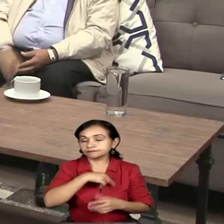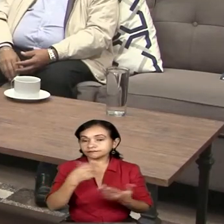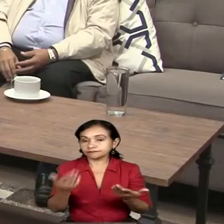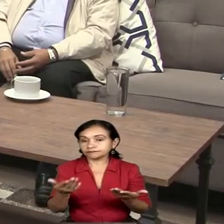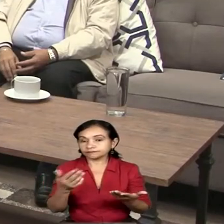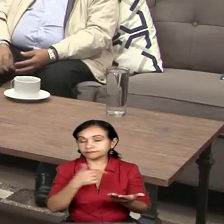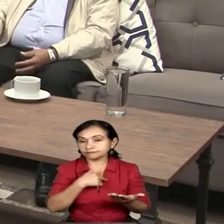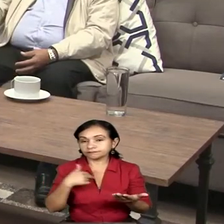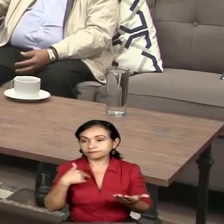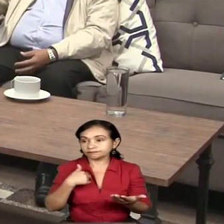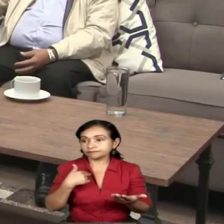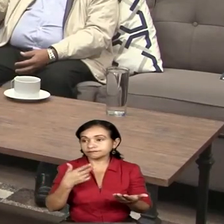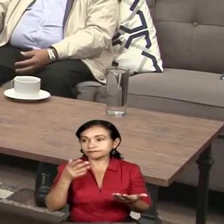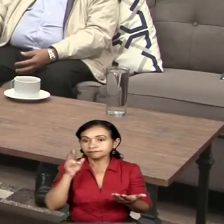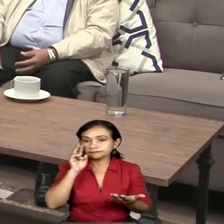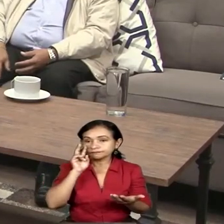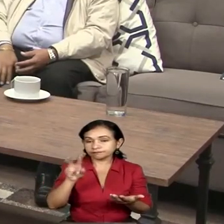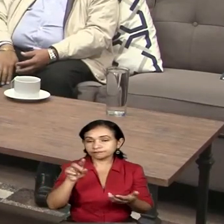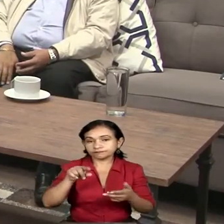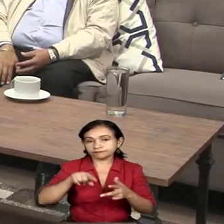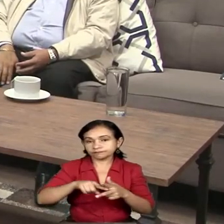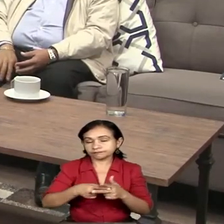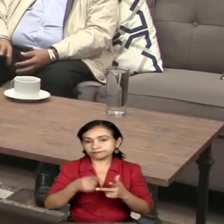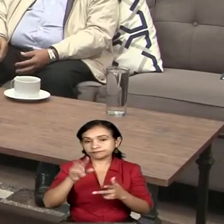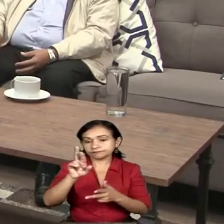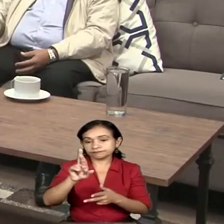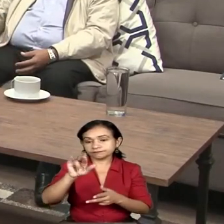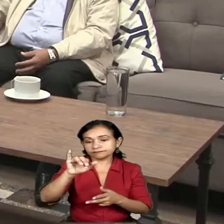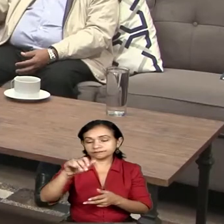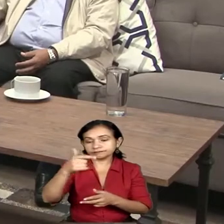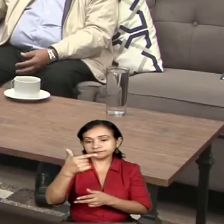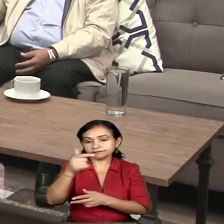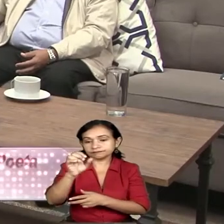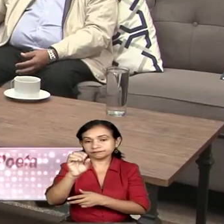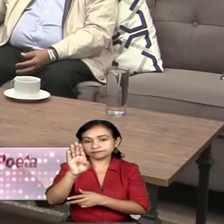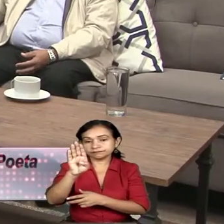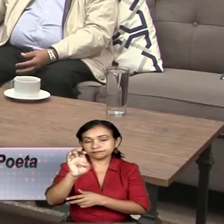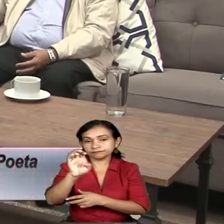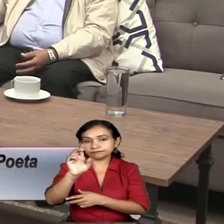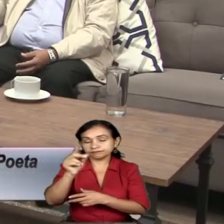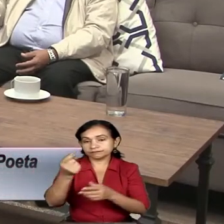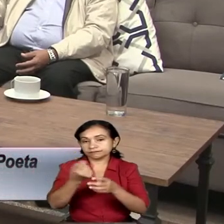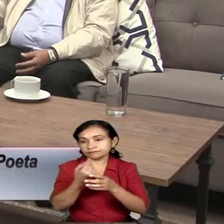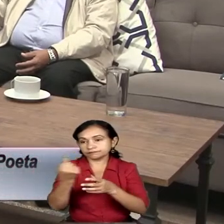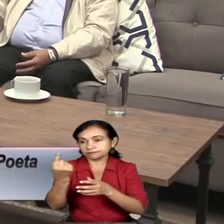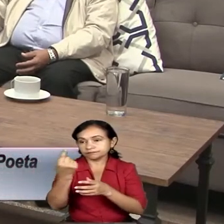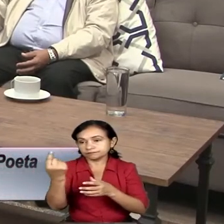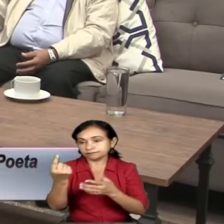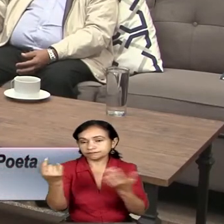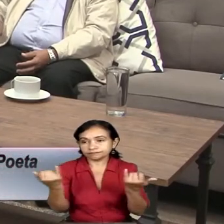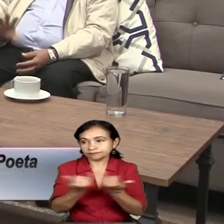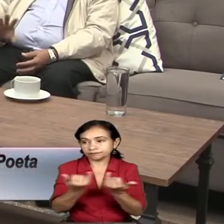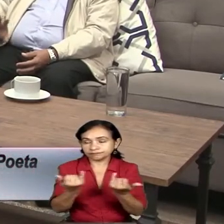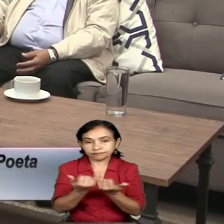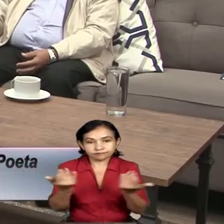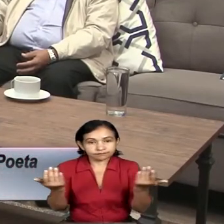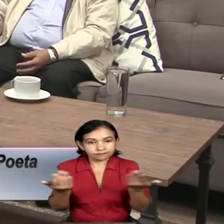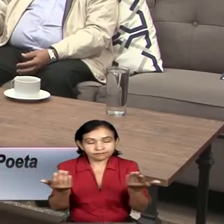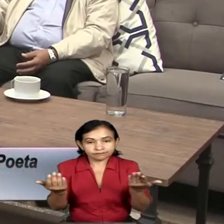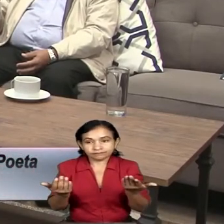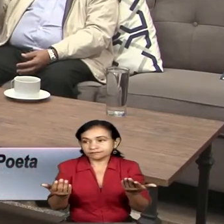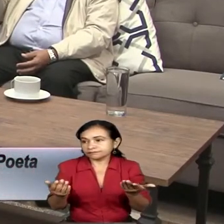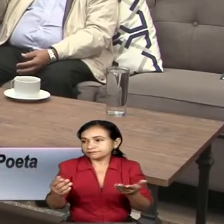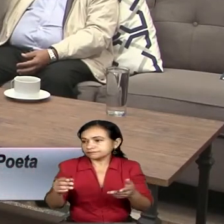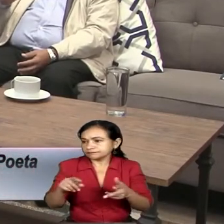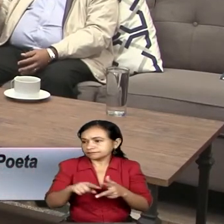permanentemente. Pues ya ves que vos comenzaste diciendo, Rigoberto, la acción aislada de este hombre. ¿Cómo parte? Es decir, ya